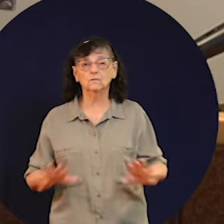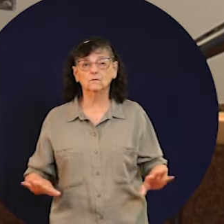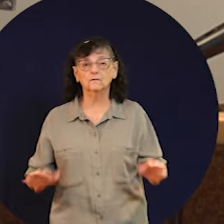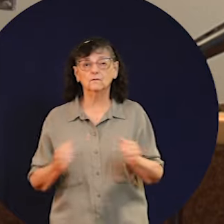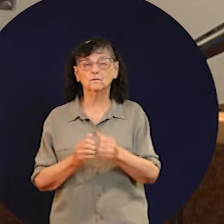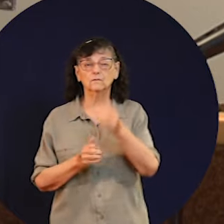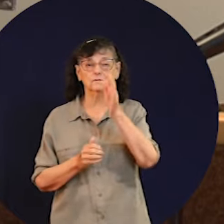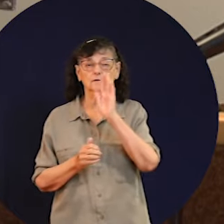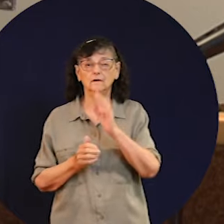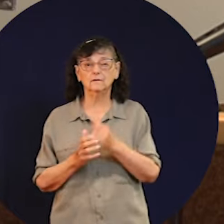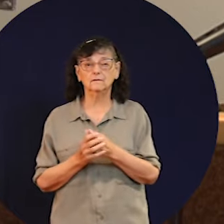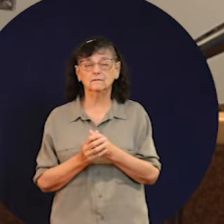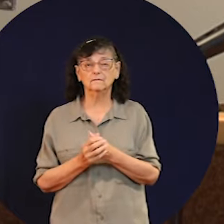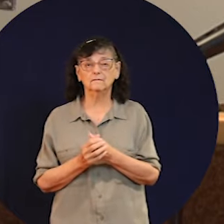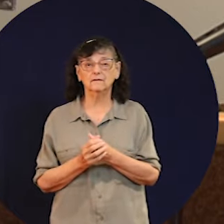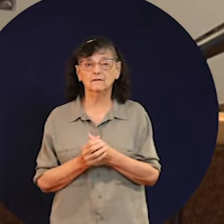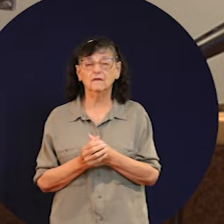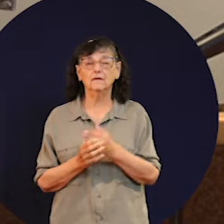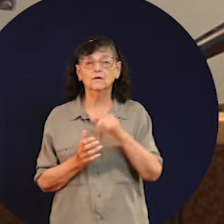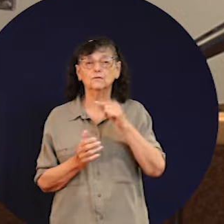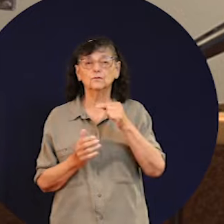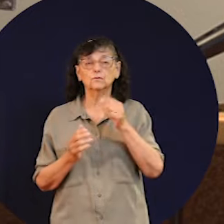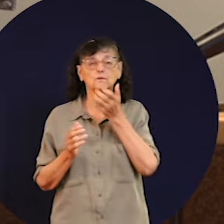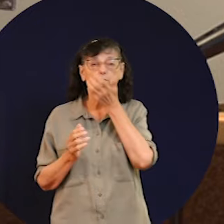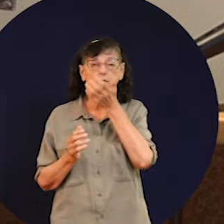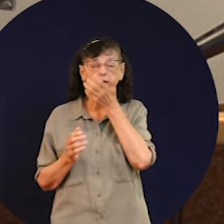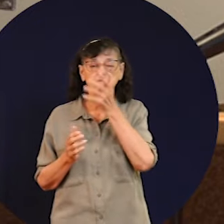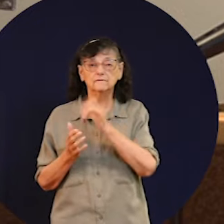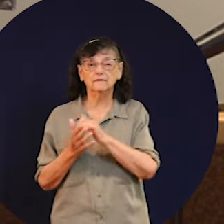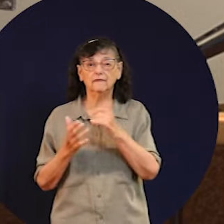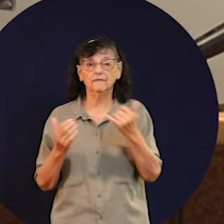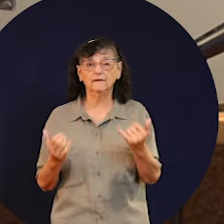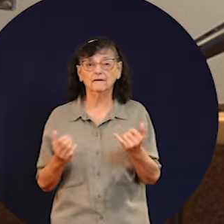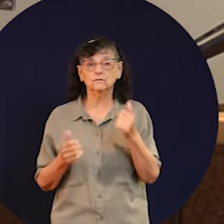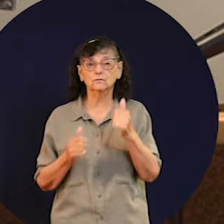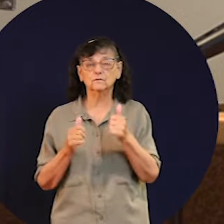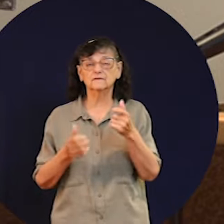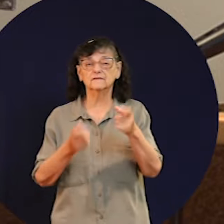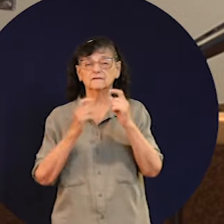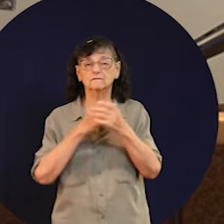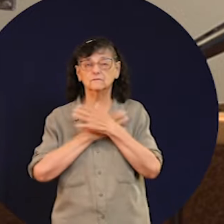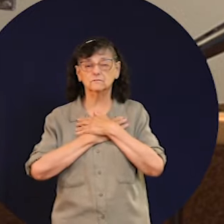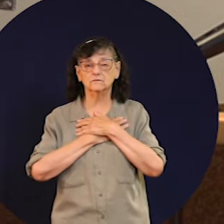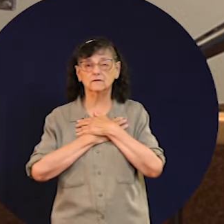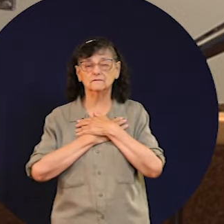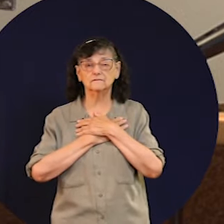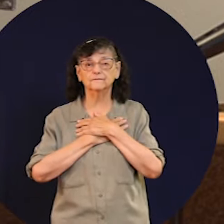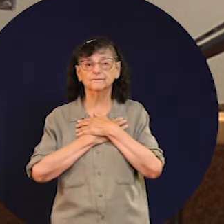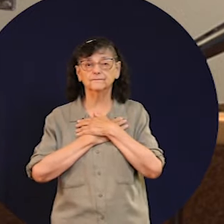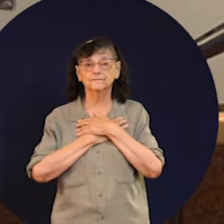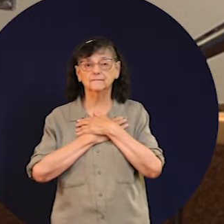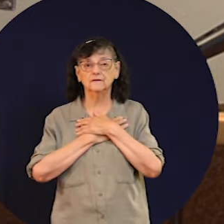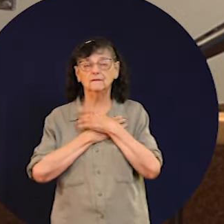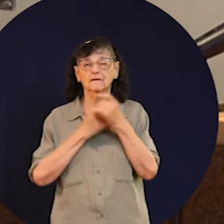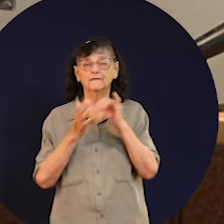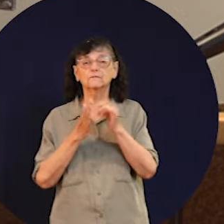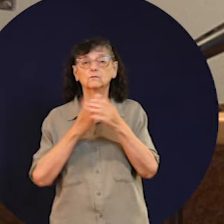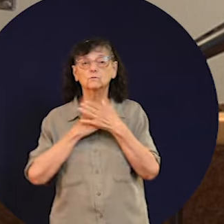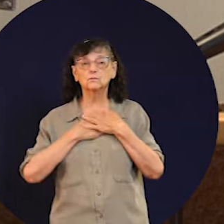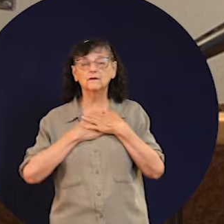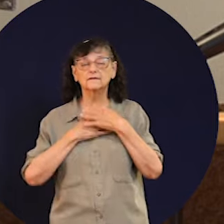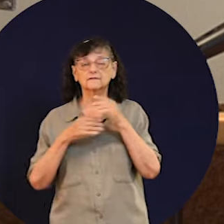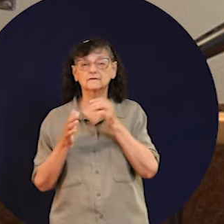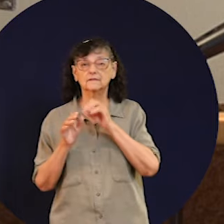Dios, las verdes praderas en las que Él nos da reposo. El descanso